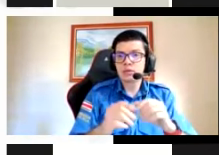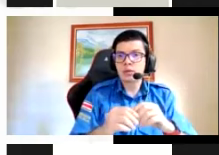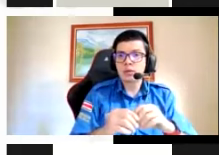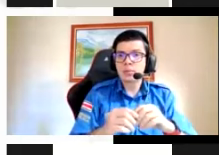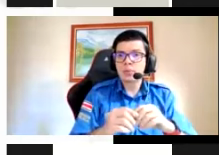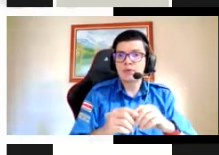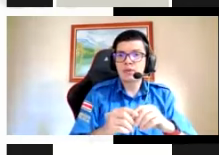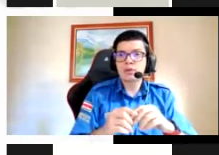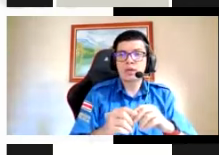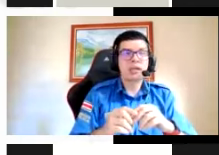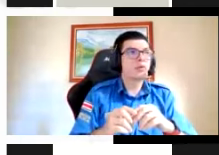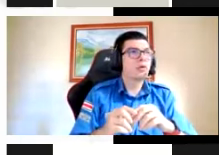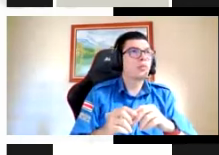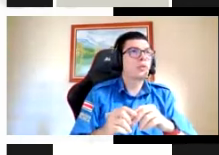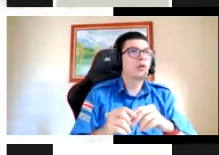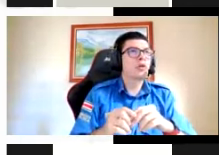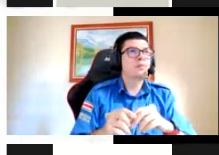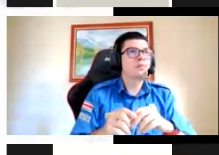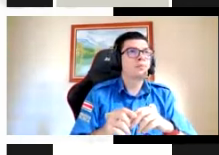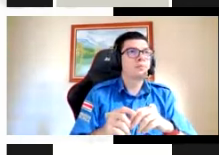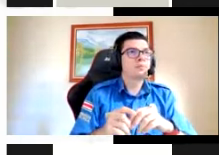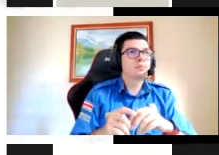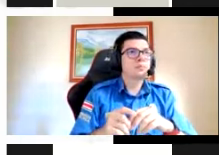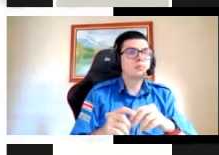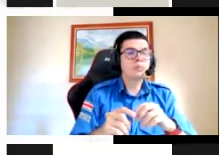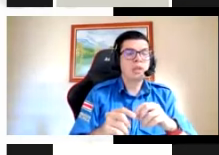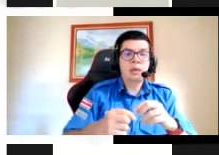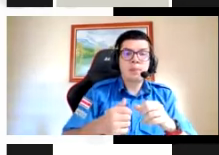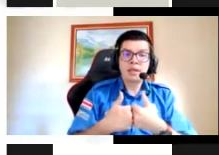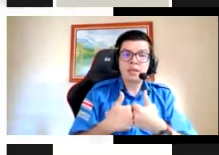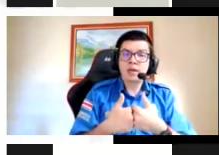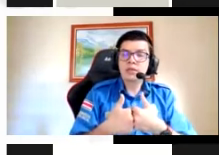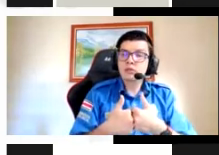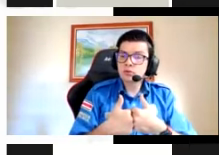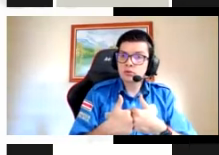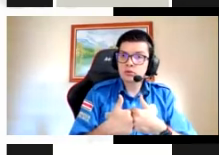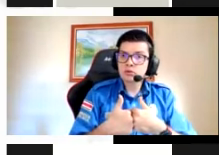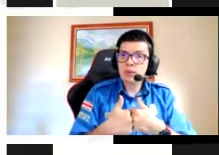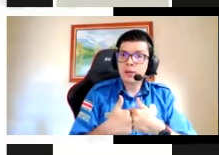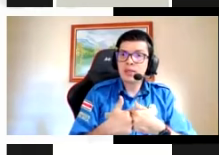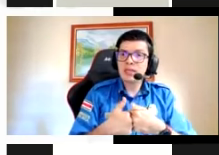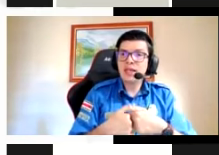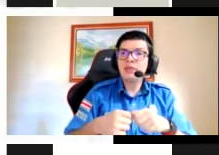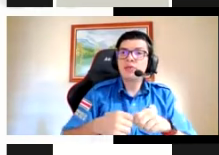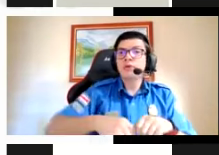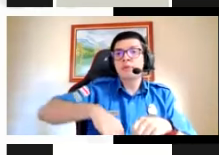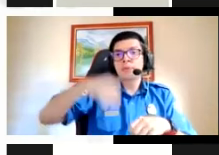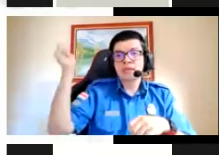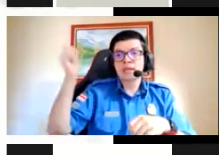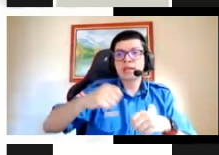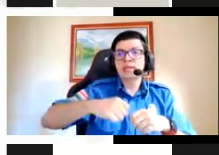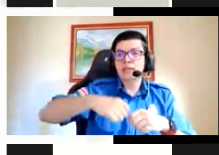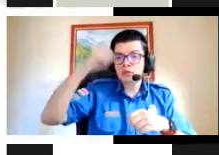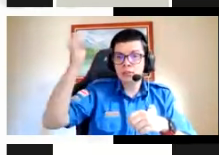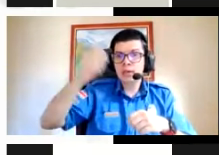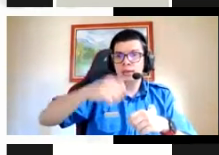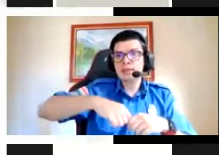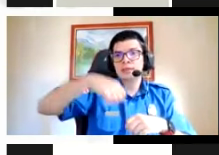caso perfecto del gas licuado de petróleo. Va a activar sus válvulas de alivio y va a empezar a